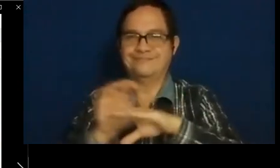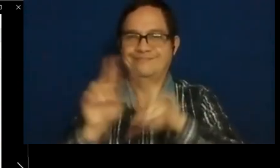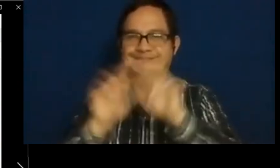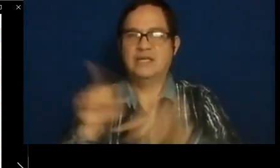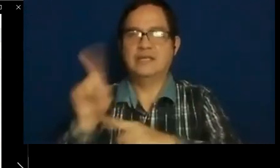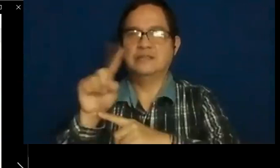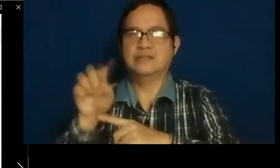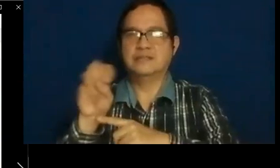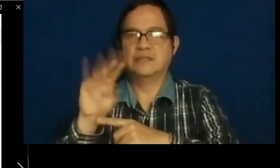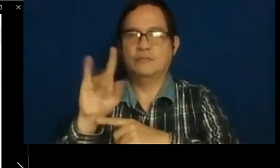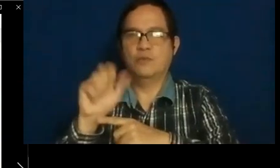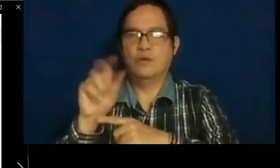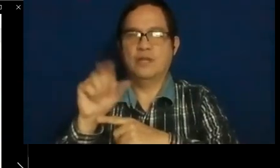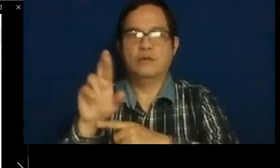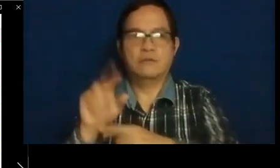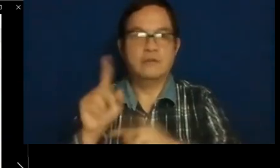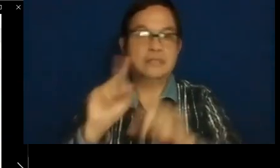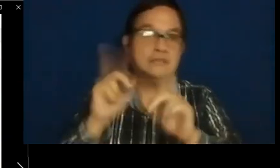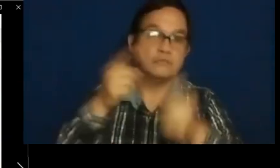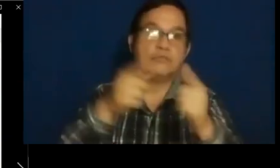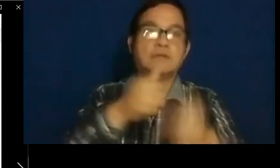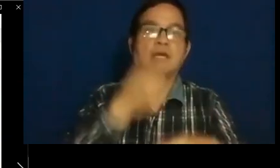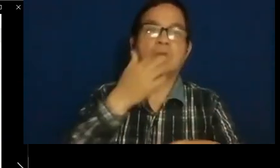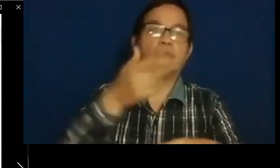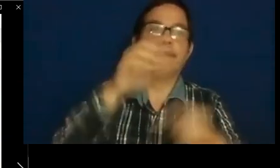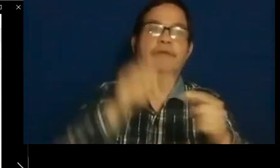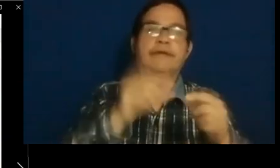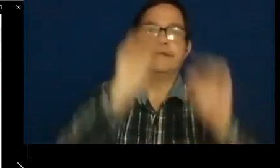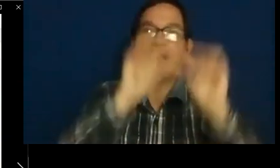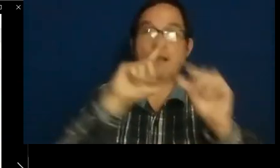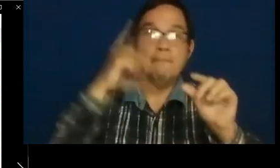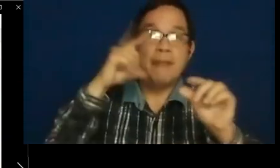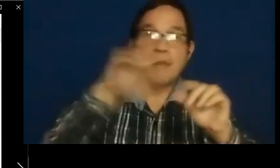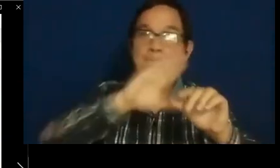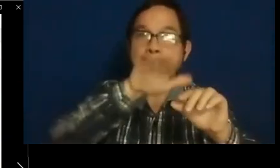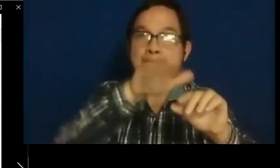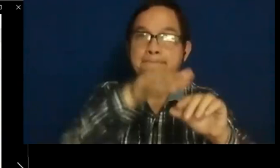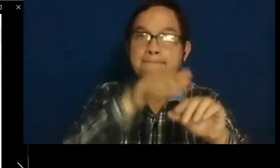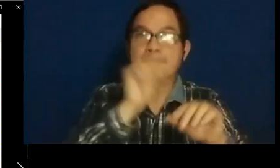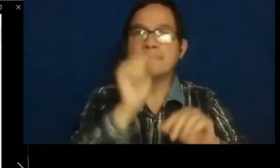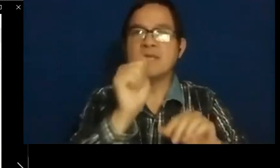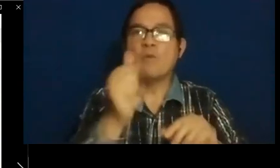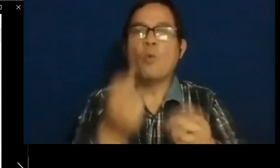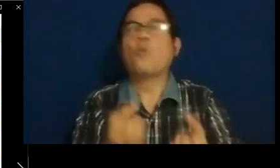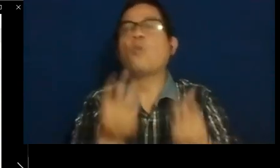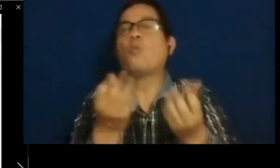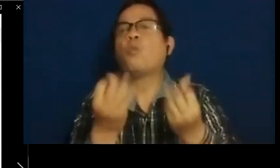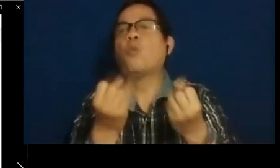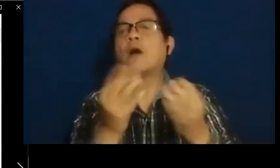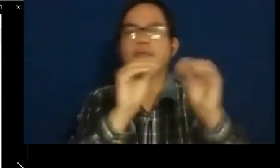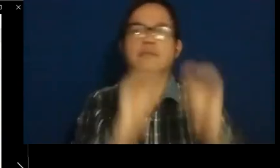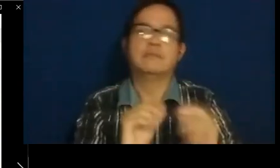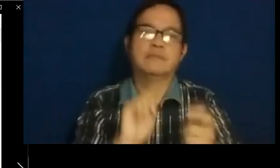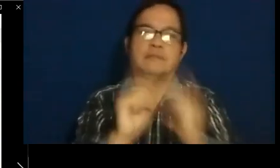que tú vas a colocar acá, que son de libre albedrío. De pronto aquí pongo 100 gramos, aquí 150 gramos, aquí 300